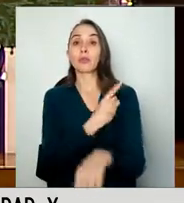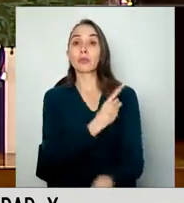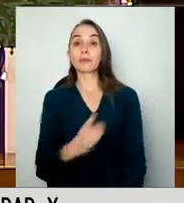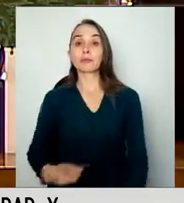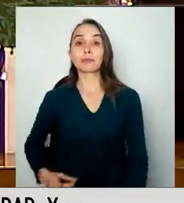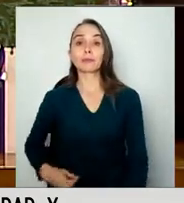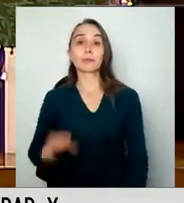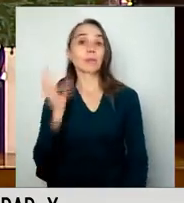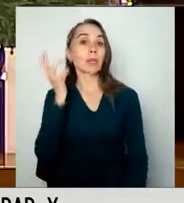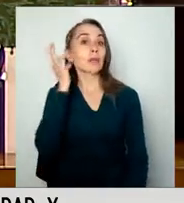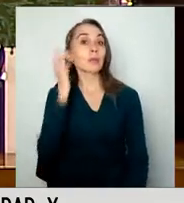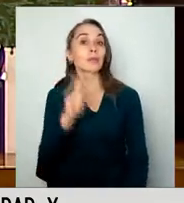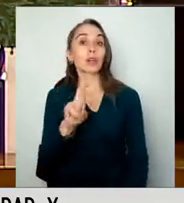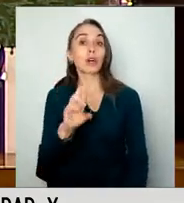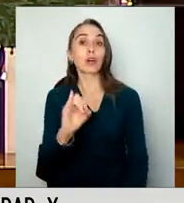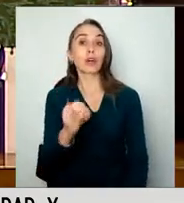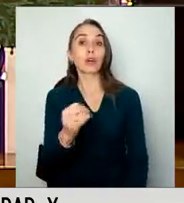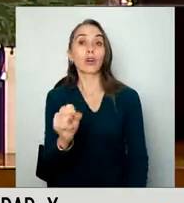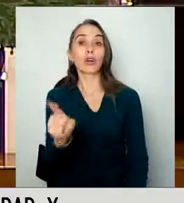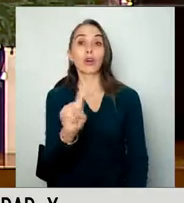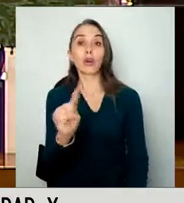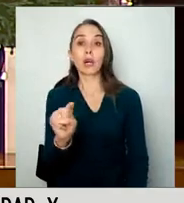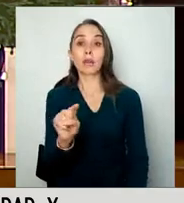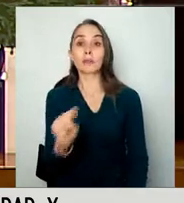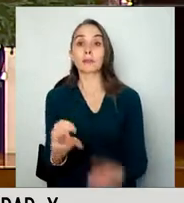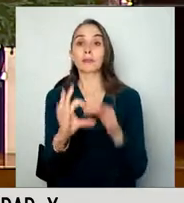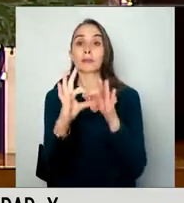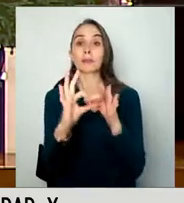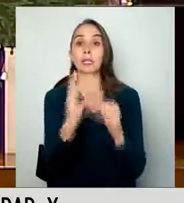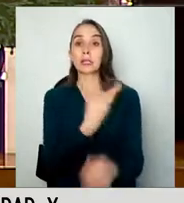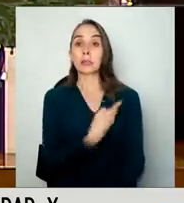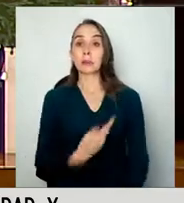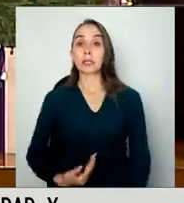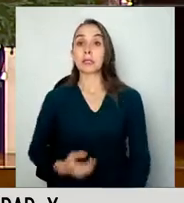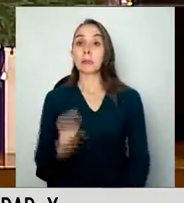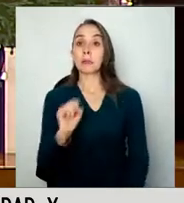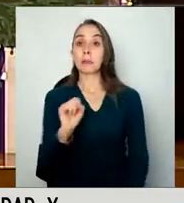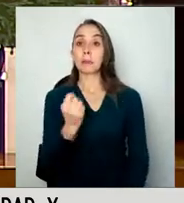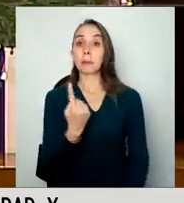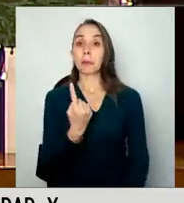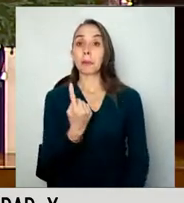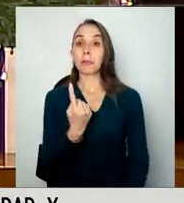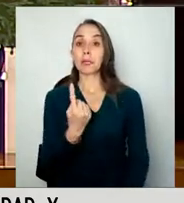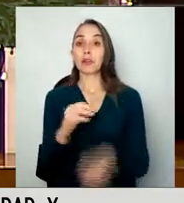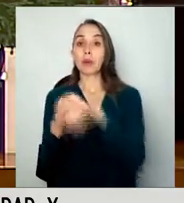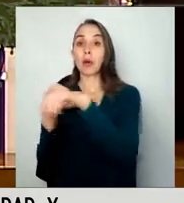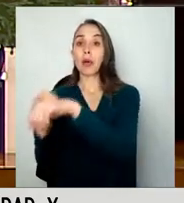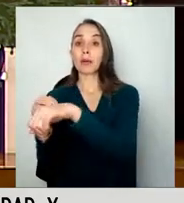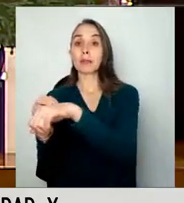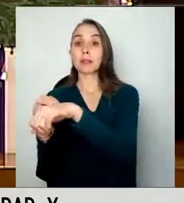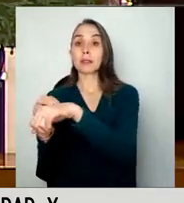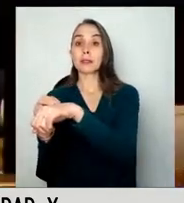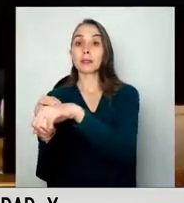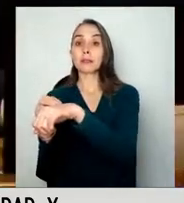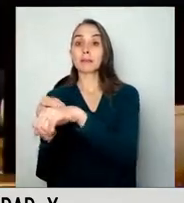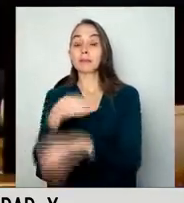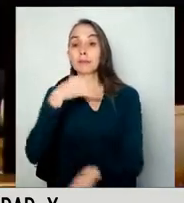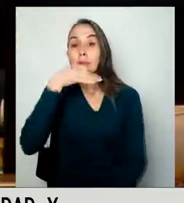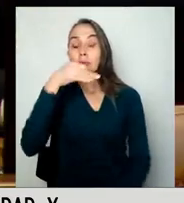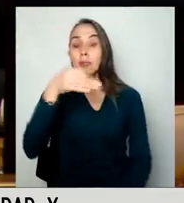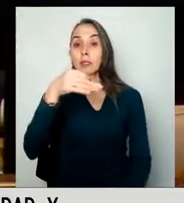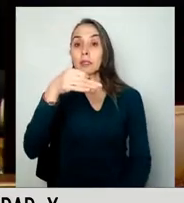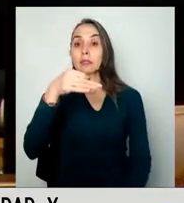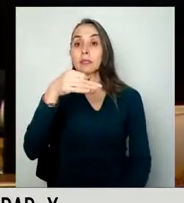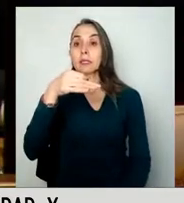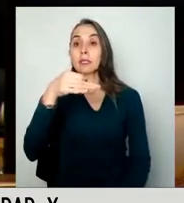rojas gracias presidente lo primero que voy a hacer presidenta Perdón lo primero que voy a hacer es señalar de que no se trata